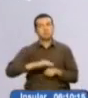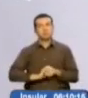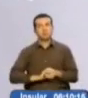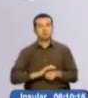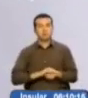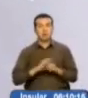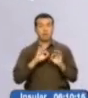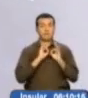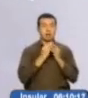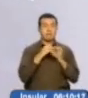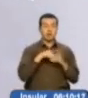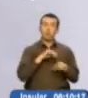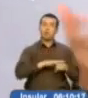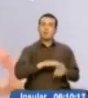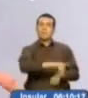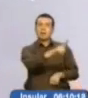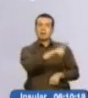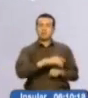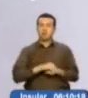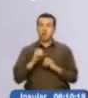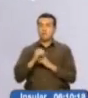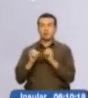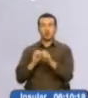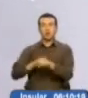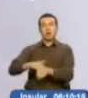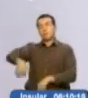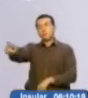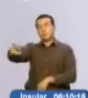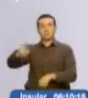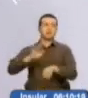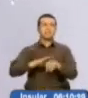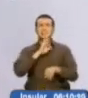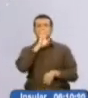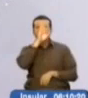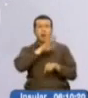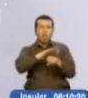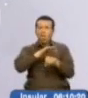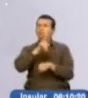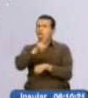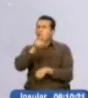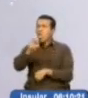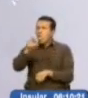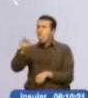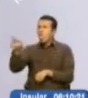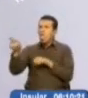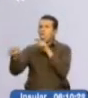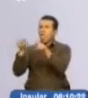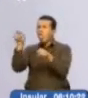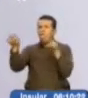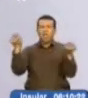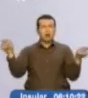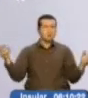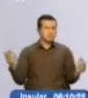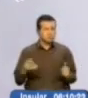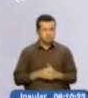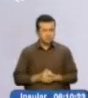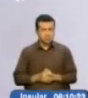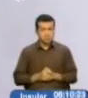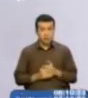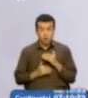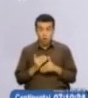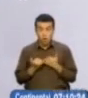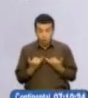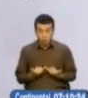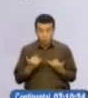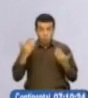sucediendo en casa, en la familia, en la oficina. Pero este espacio político en los últimos, qué sé yo, en los últimos meses nos